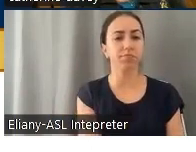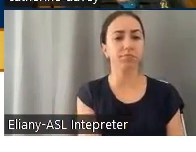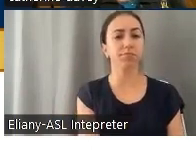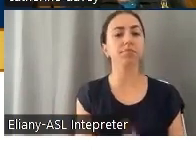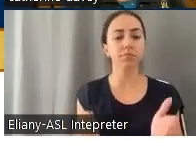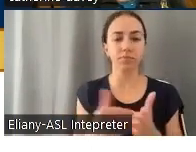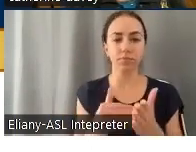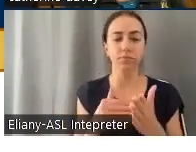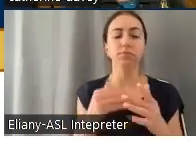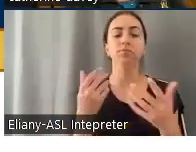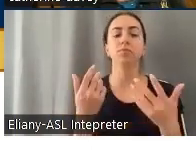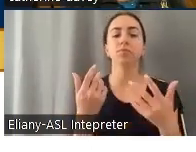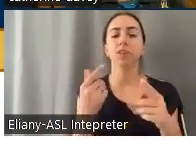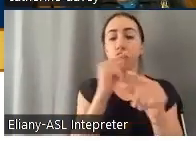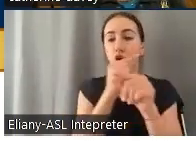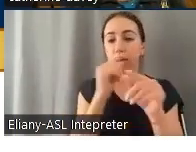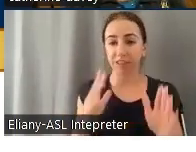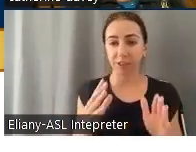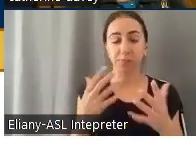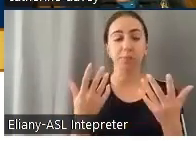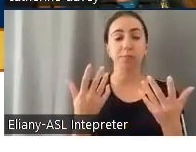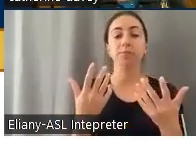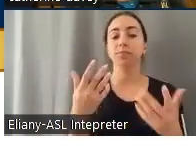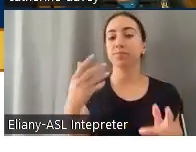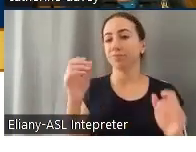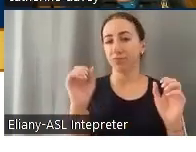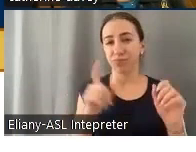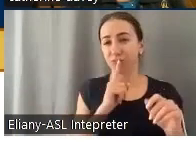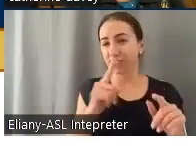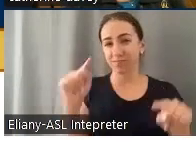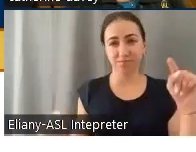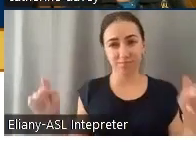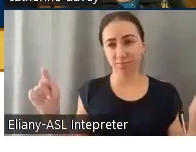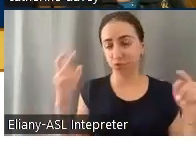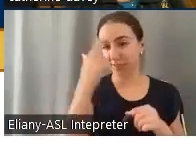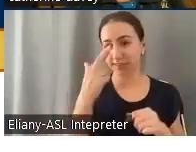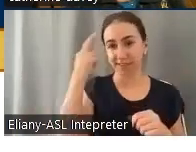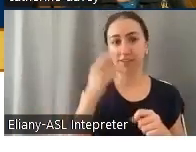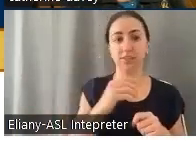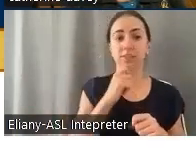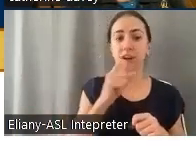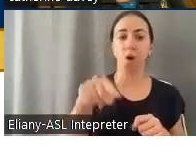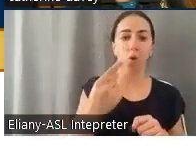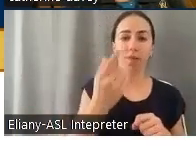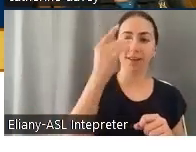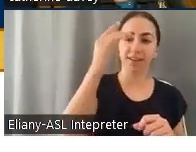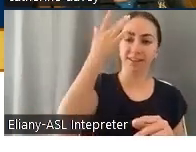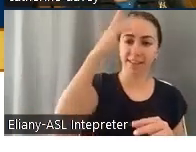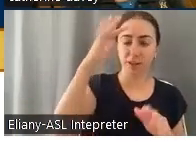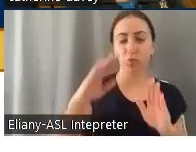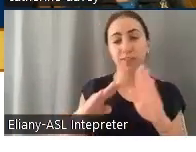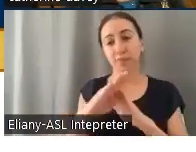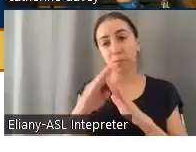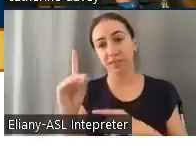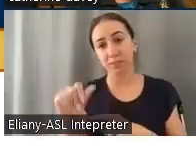próxima. Las bases de la tutoría o de la tutela en vez de la abogacía tutelar es diferente. No